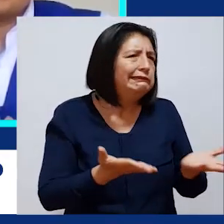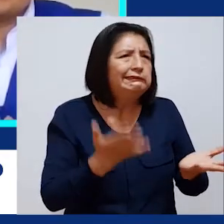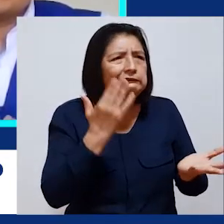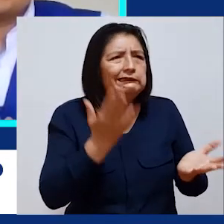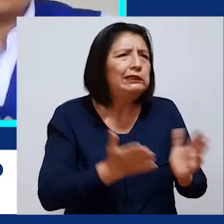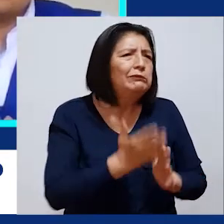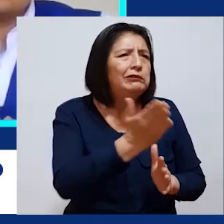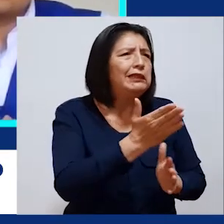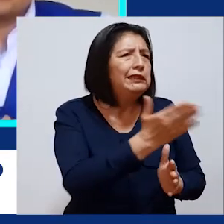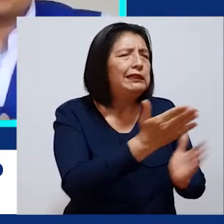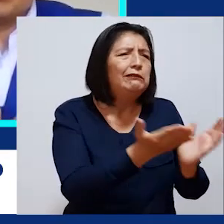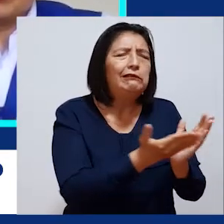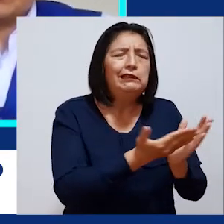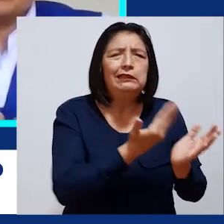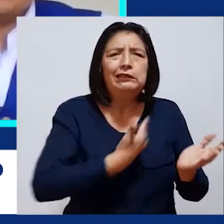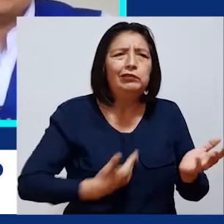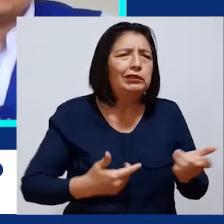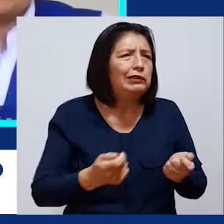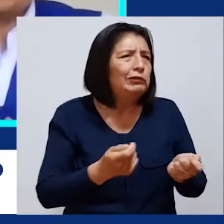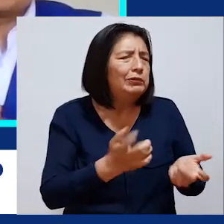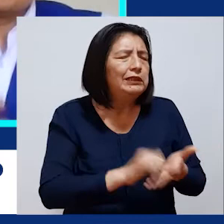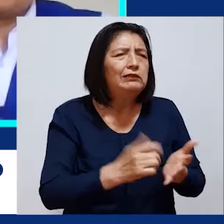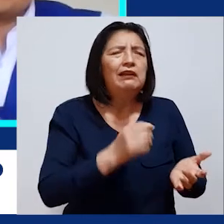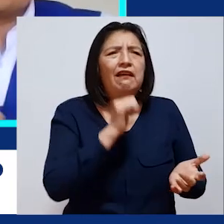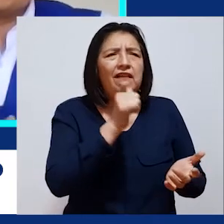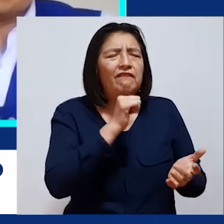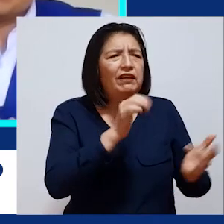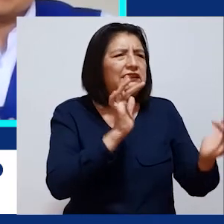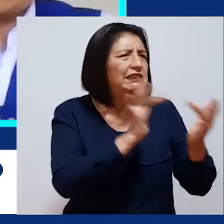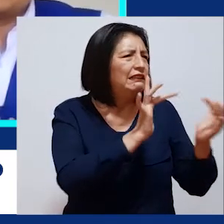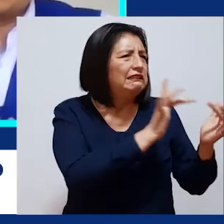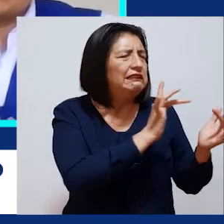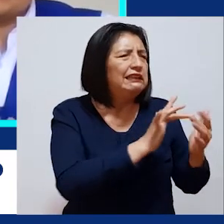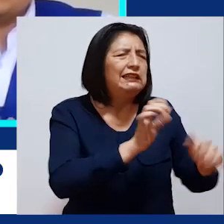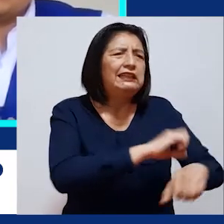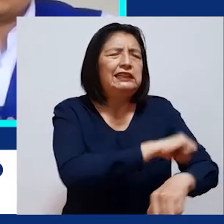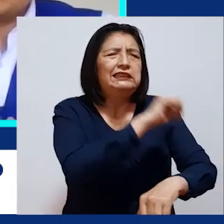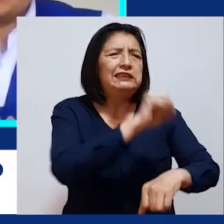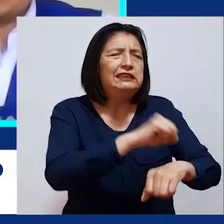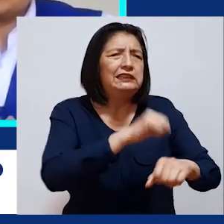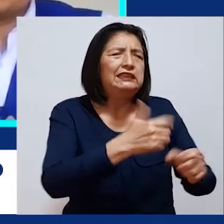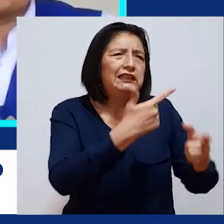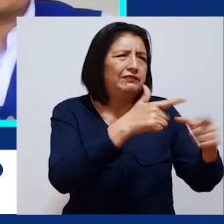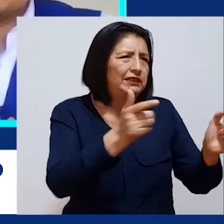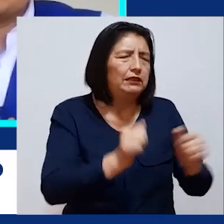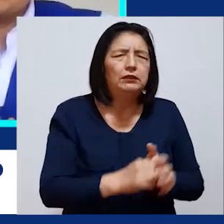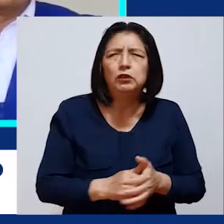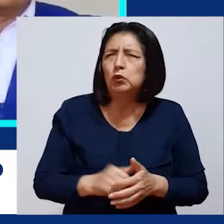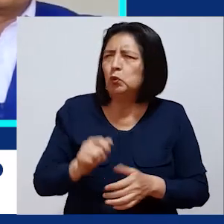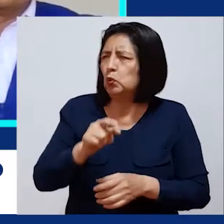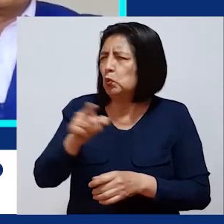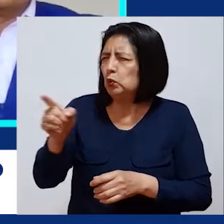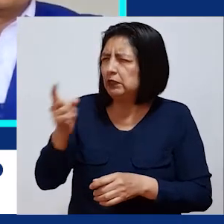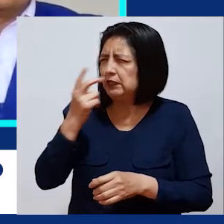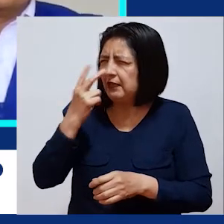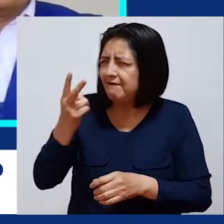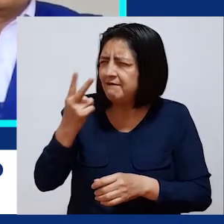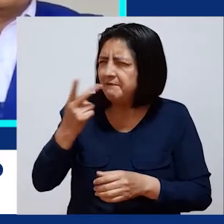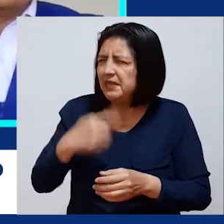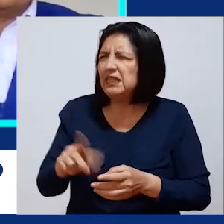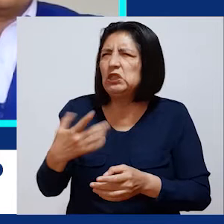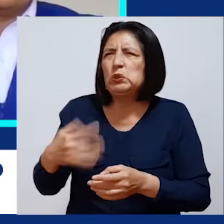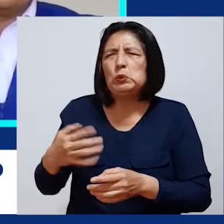forma de trasladarse a un colegio público y por la falta de conectividad en la zona de la Sierra de La Libertad. ¿Han